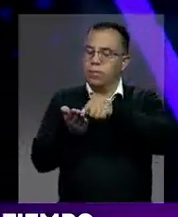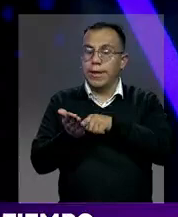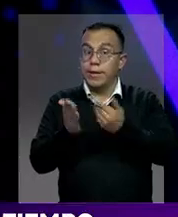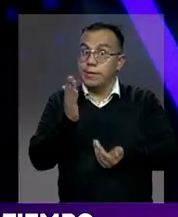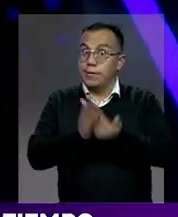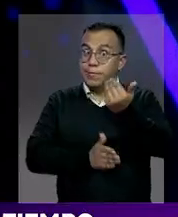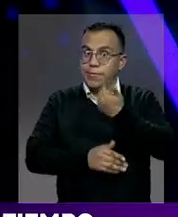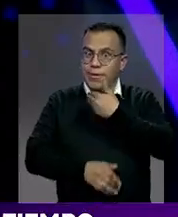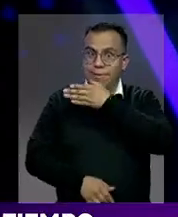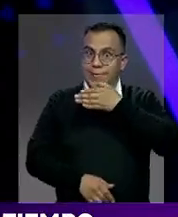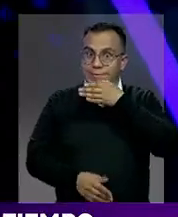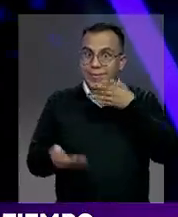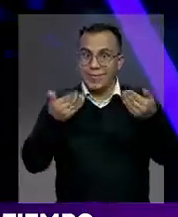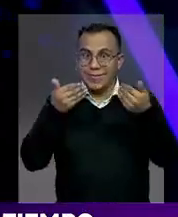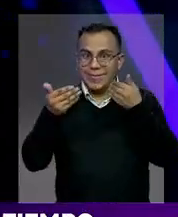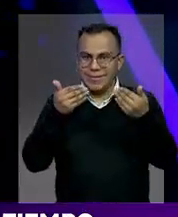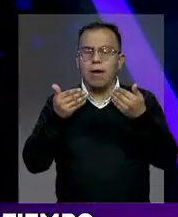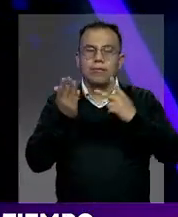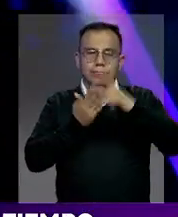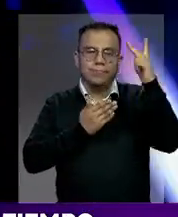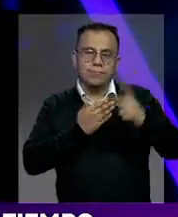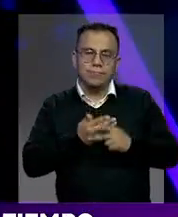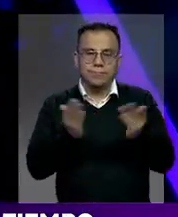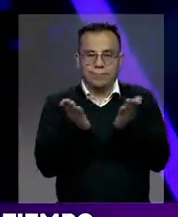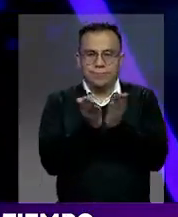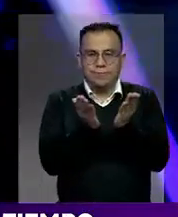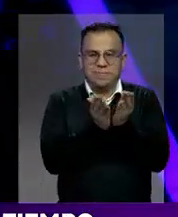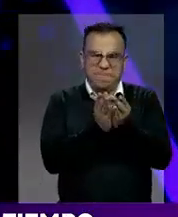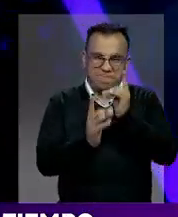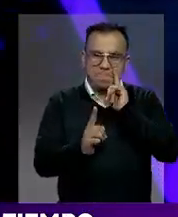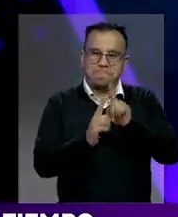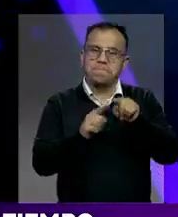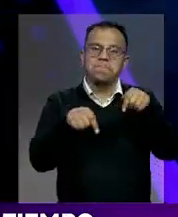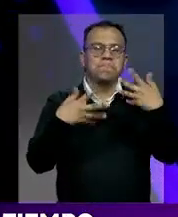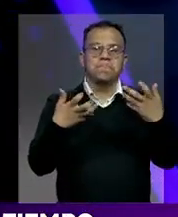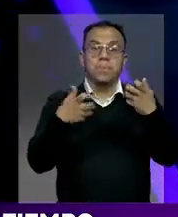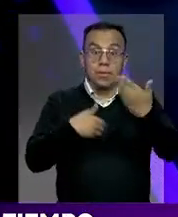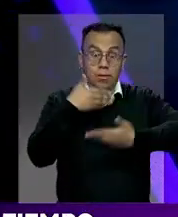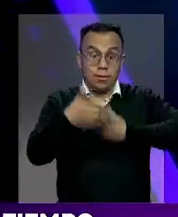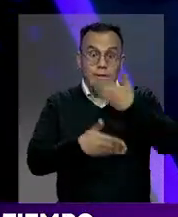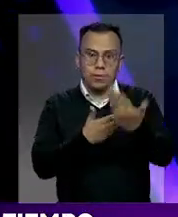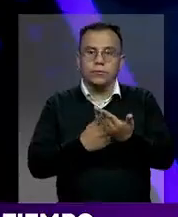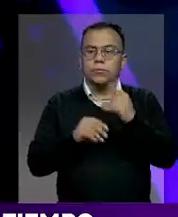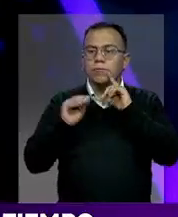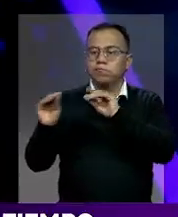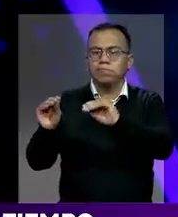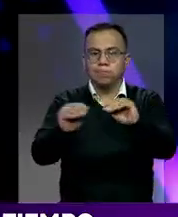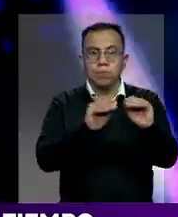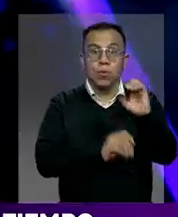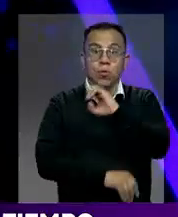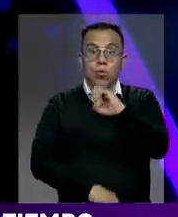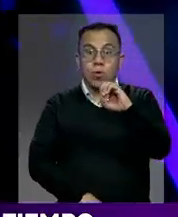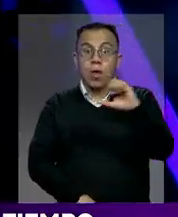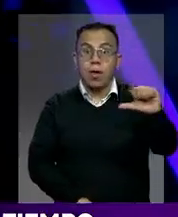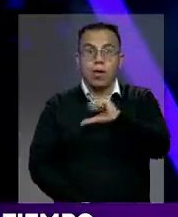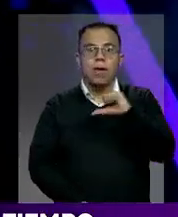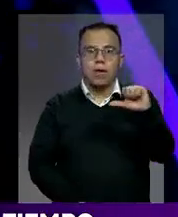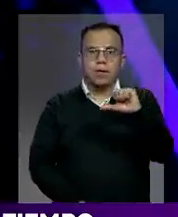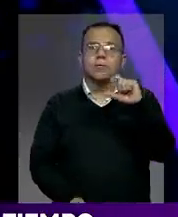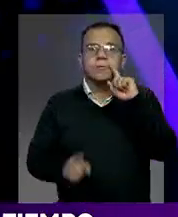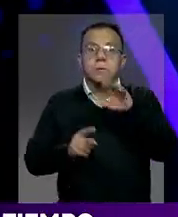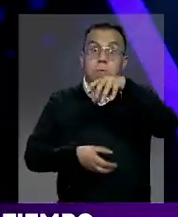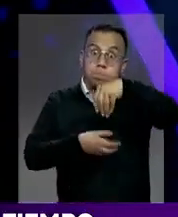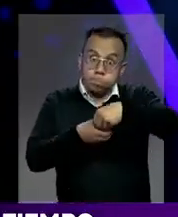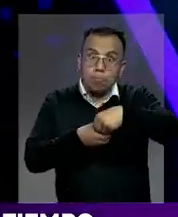generación campesina es un proyecto de educación para darle sentido a nuestros chicos y chicas de permanecer en el